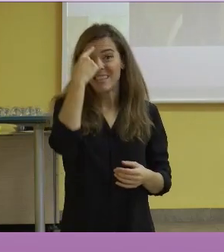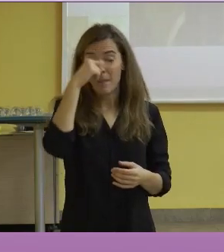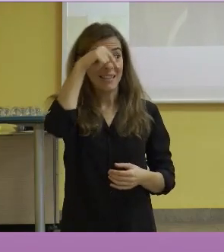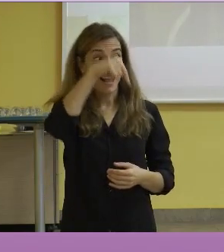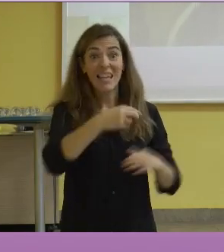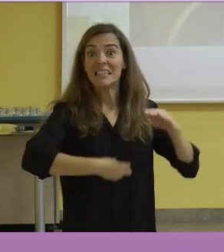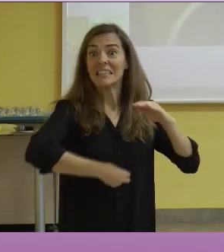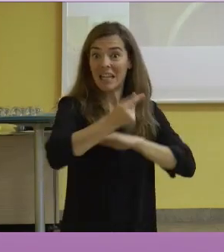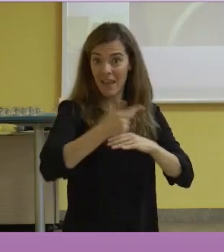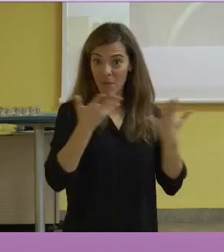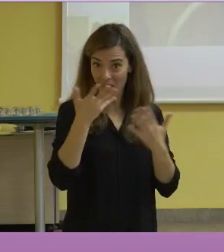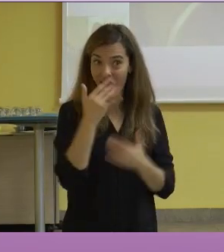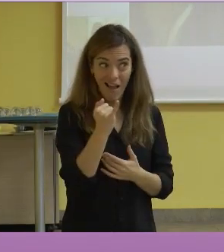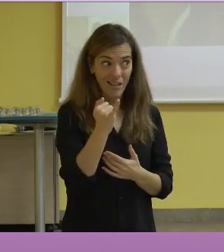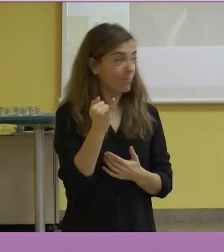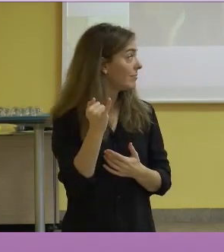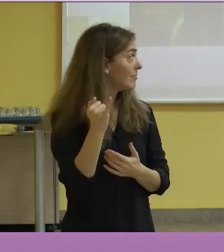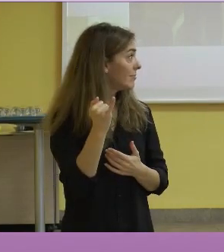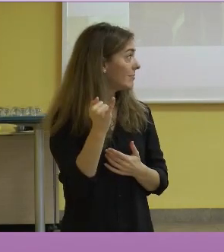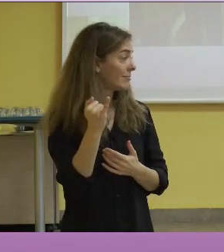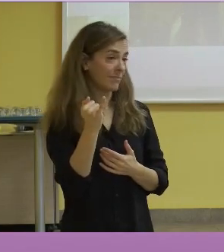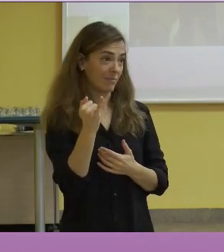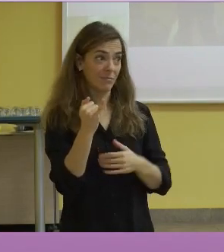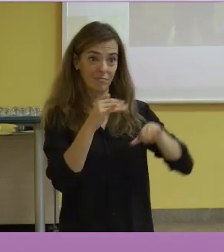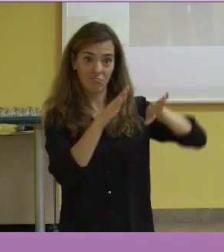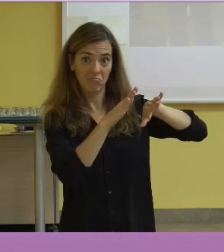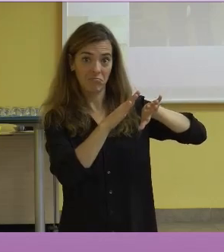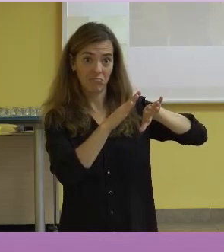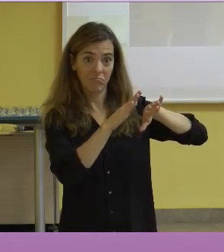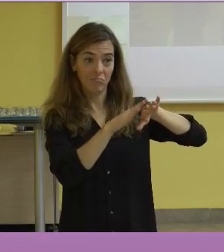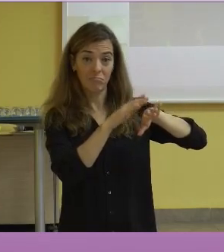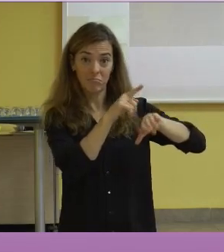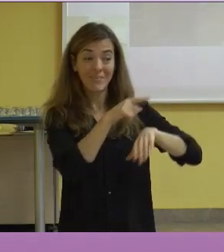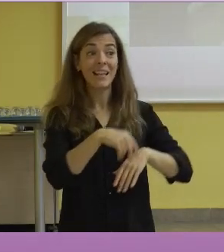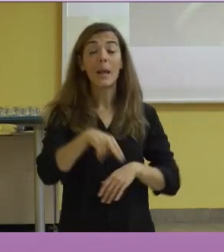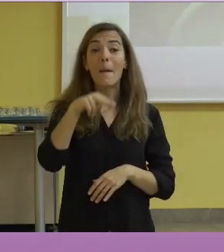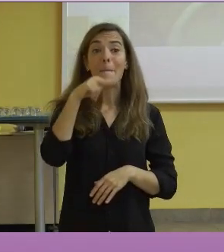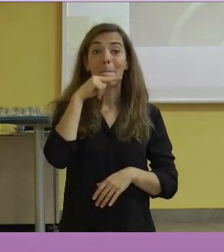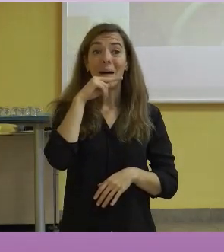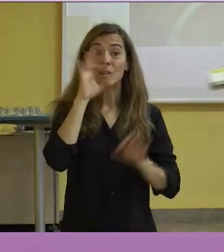aquí en este lado del salón, y los baños están